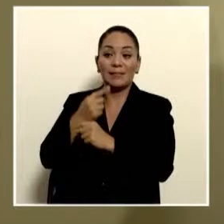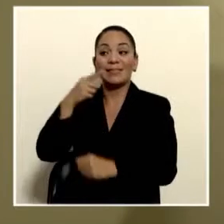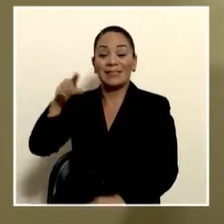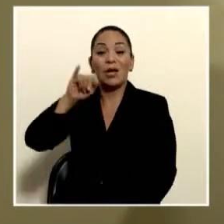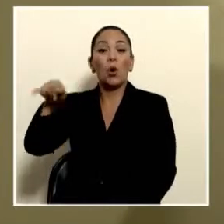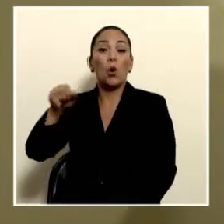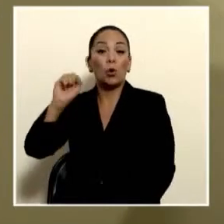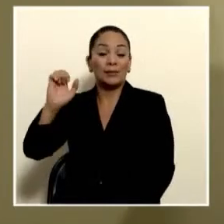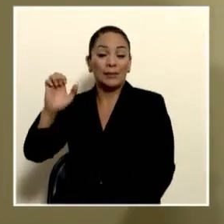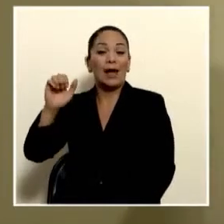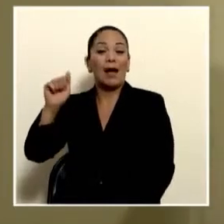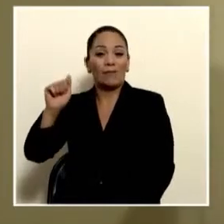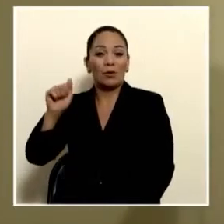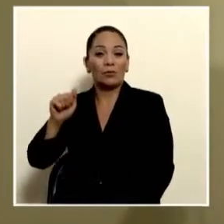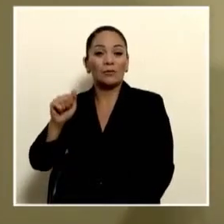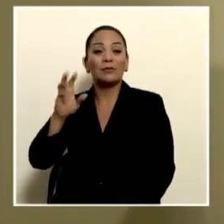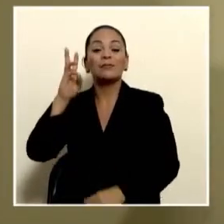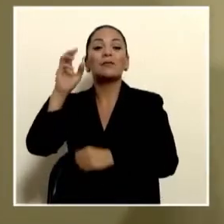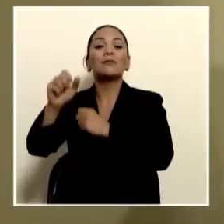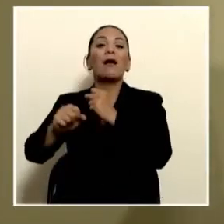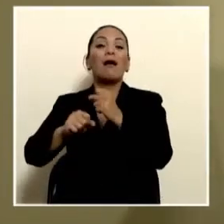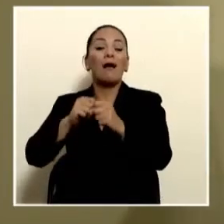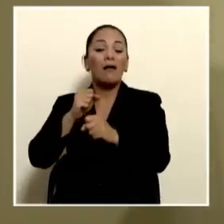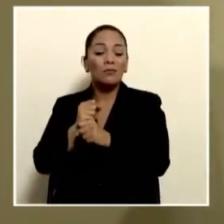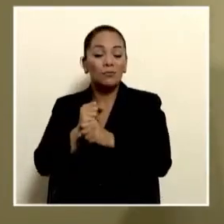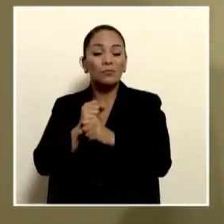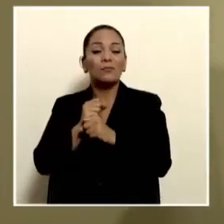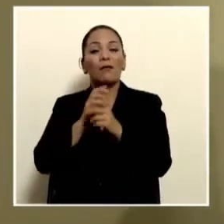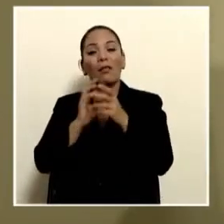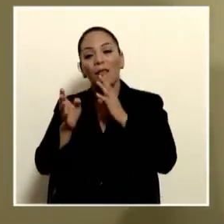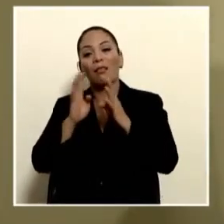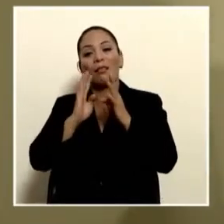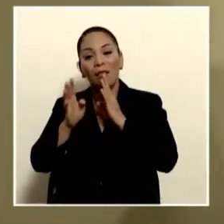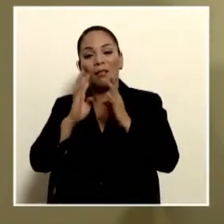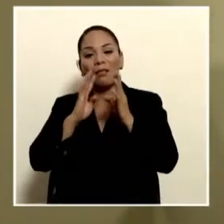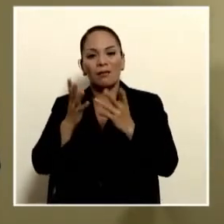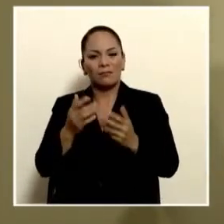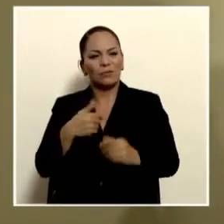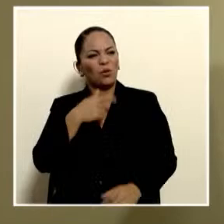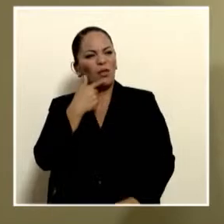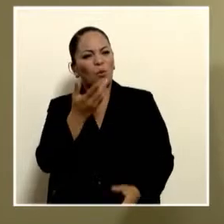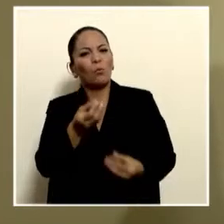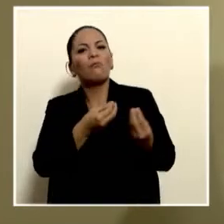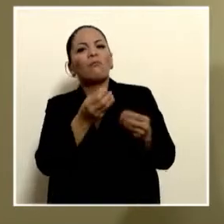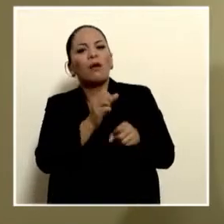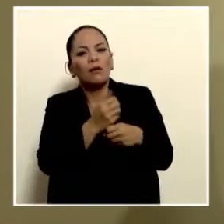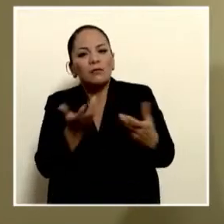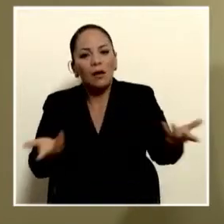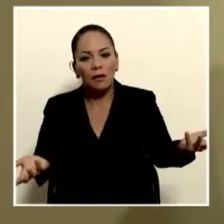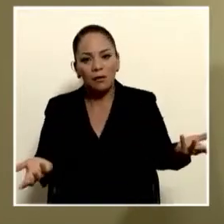Álvaro Jenkins, presidente, lo que pasa es que tienen 6 años de estar hablando. Les digo, ¿qué es lo que hay que hacer?